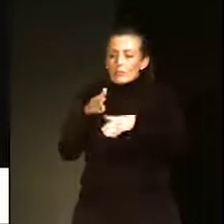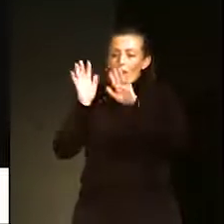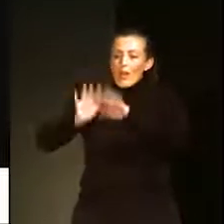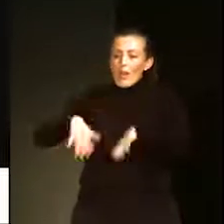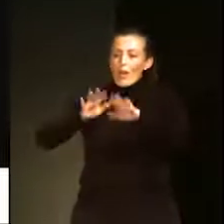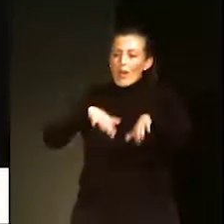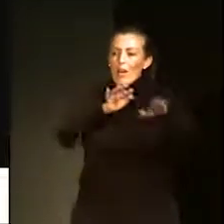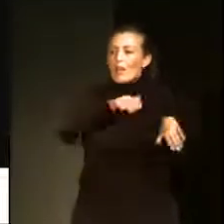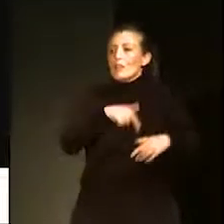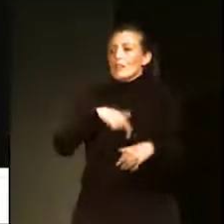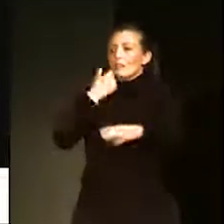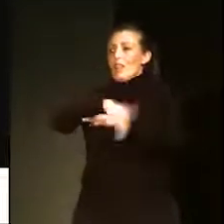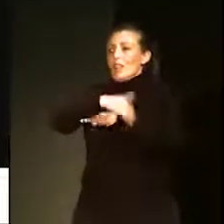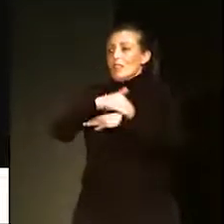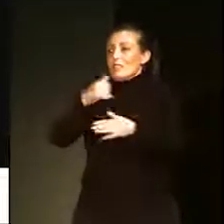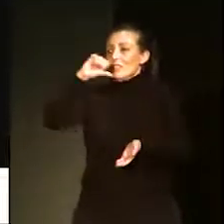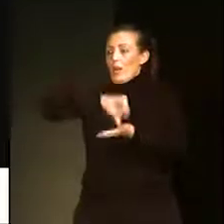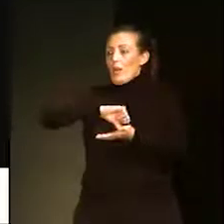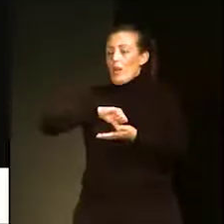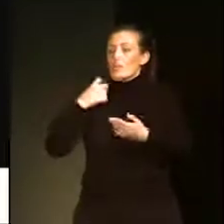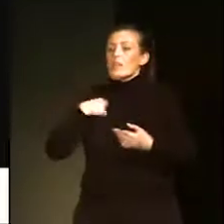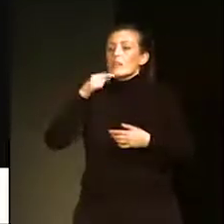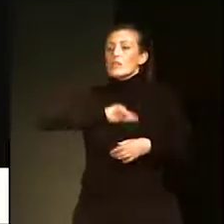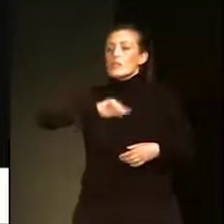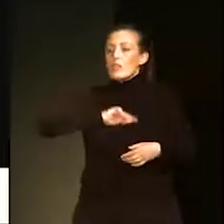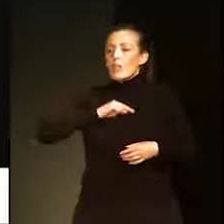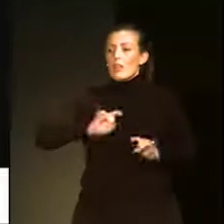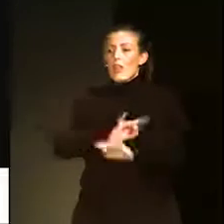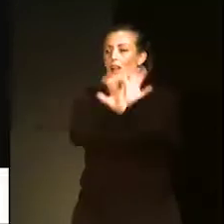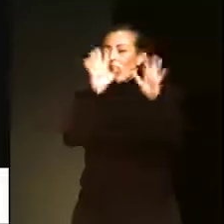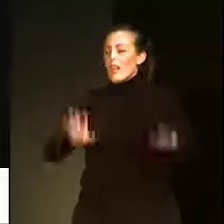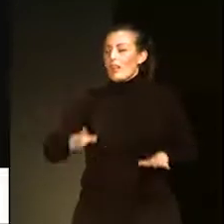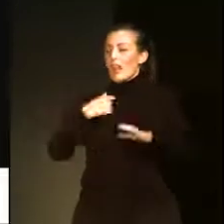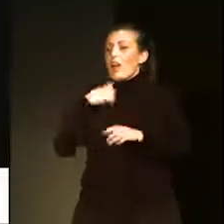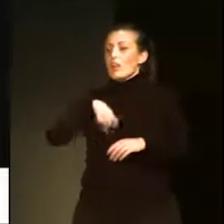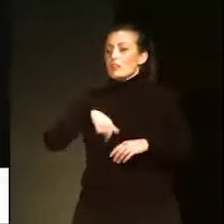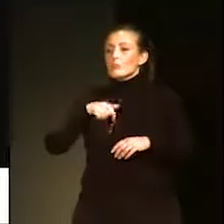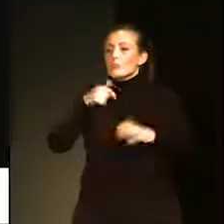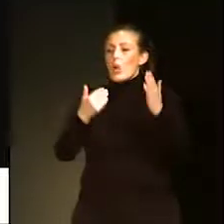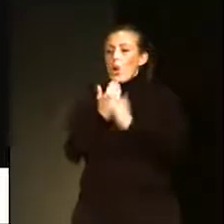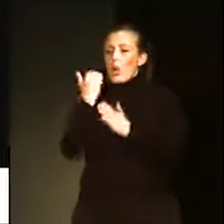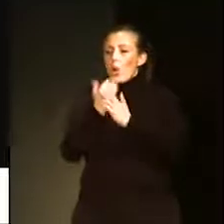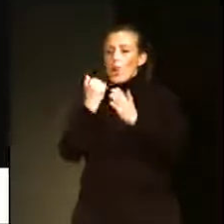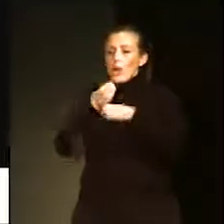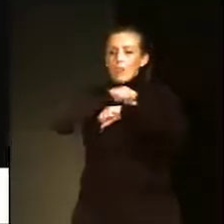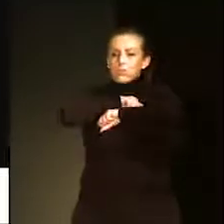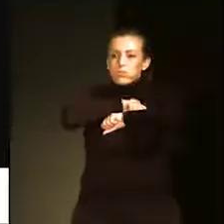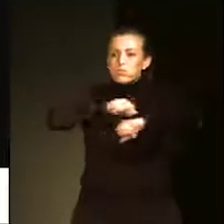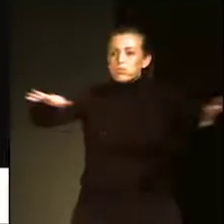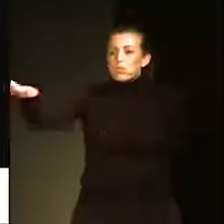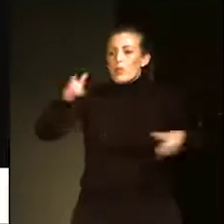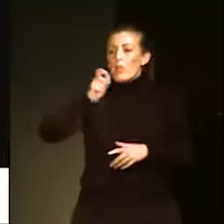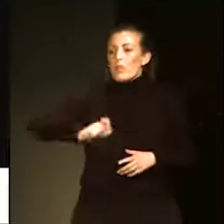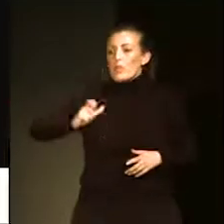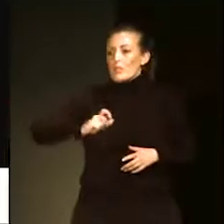de la ciudad. Somos conscientes de que estas jornadas tienen una enorme repercusión entre el tejido profesional, que